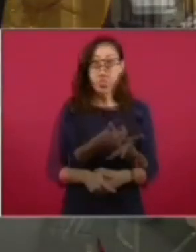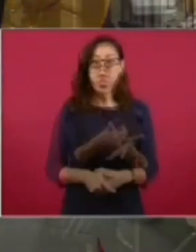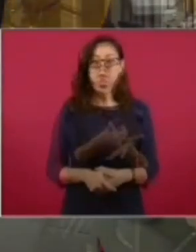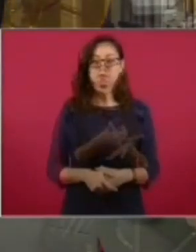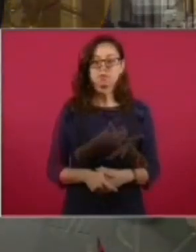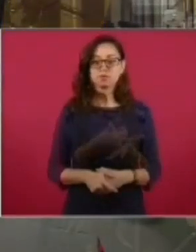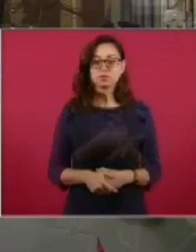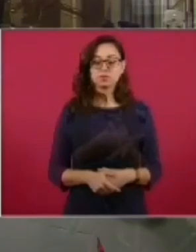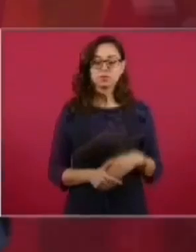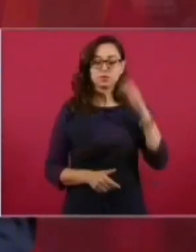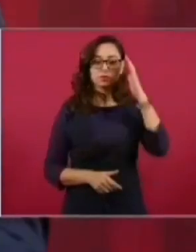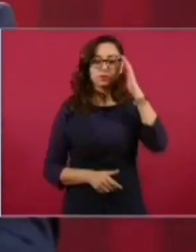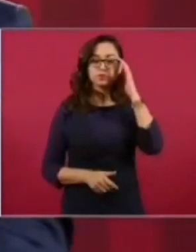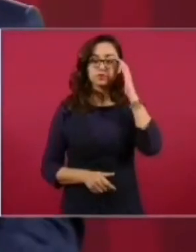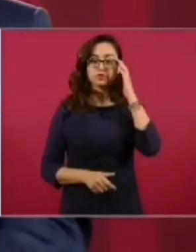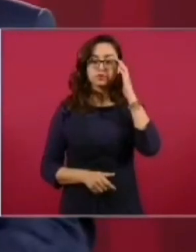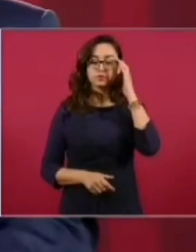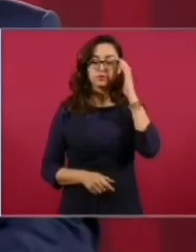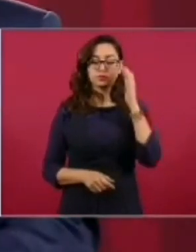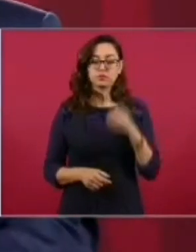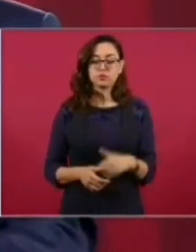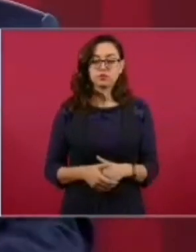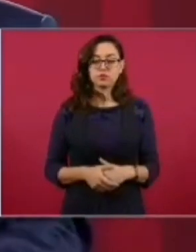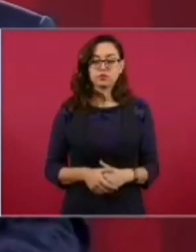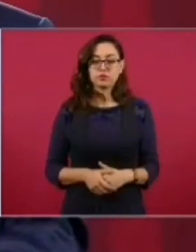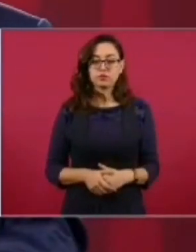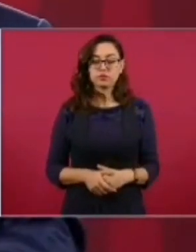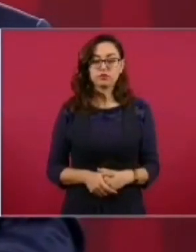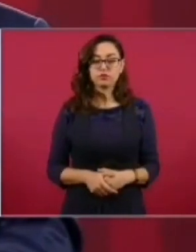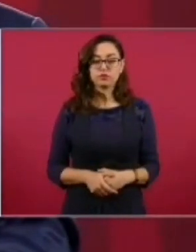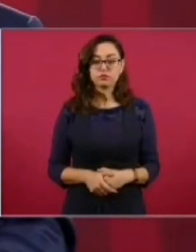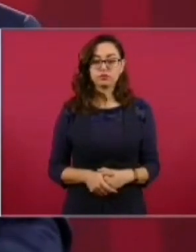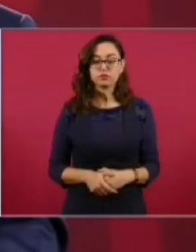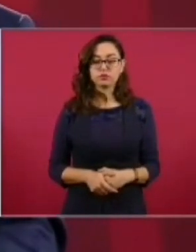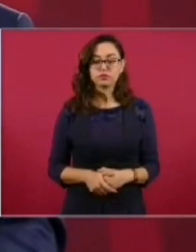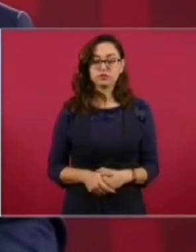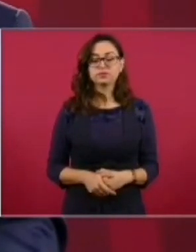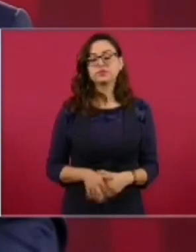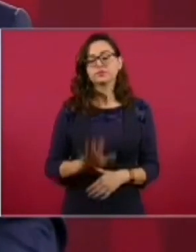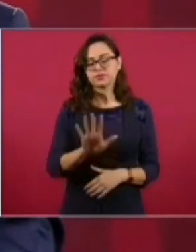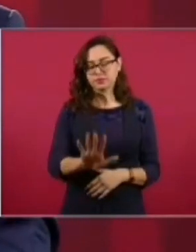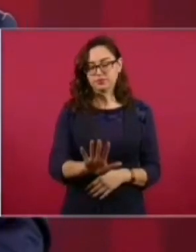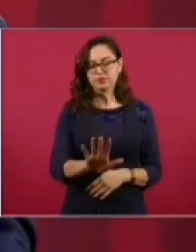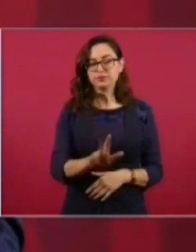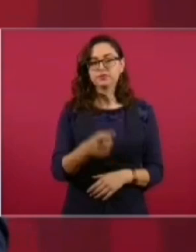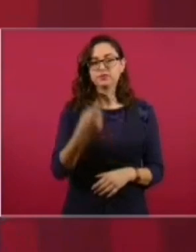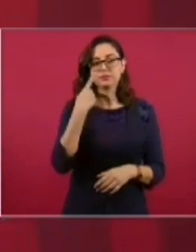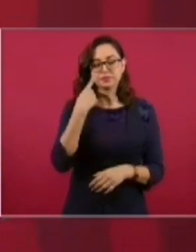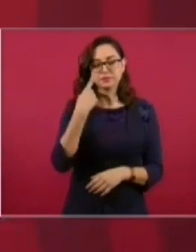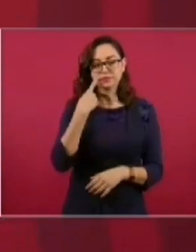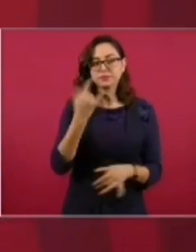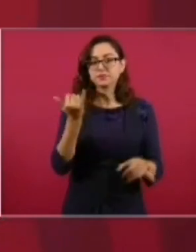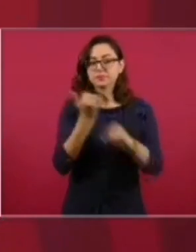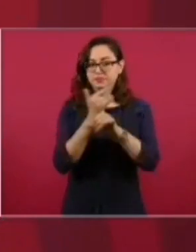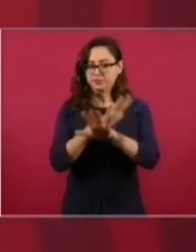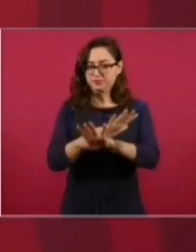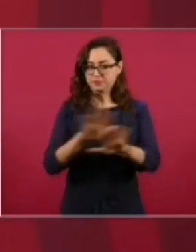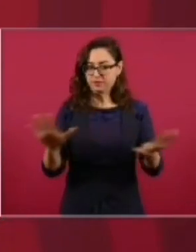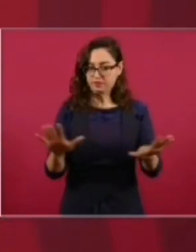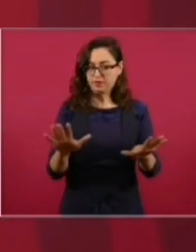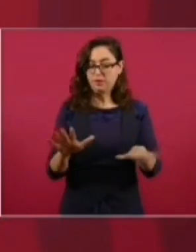En primer lugar, informar que somos autosuficientes en maíz